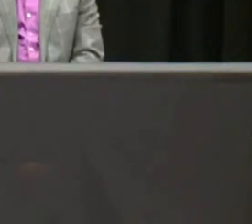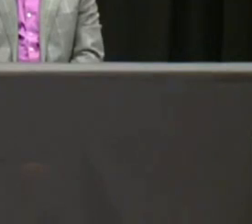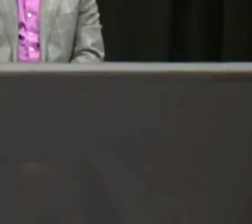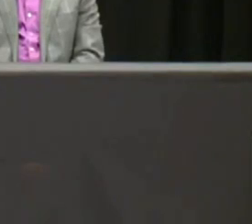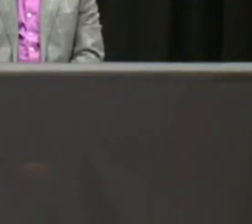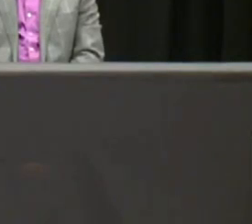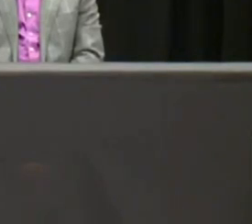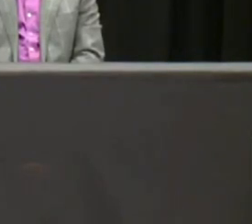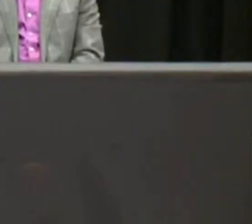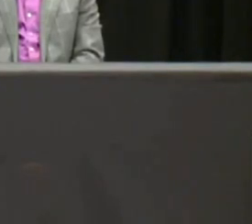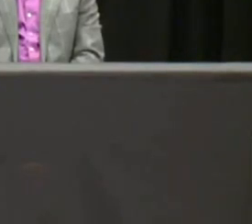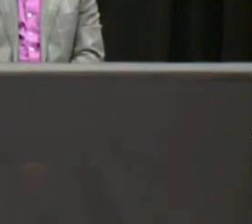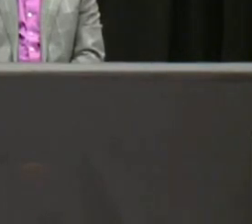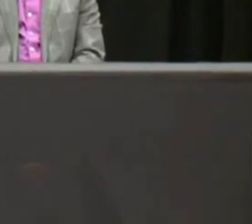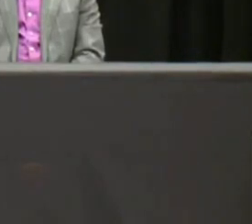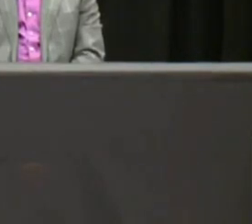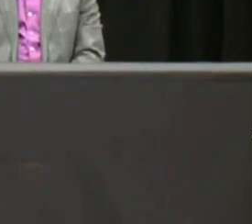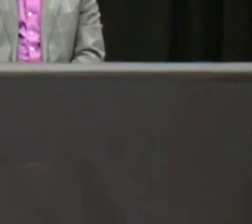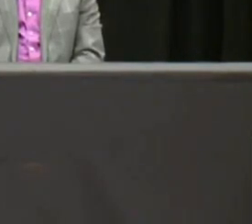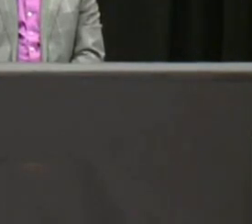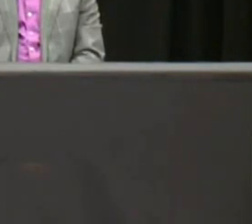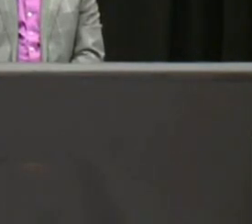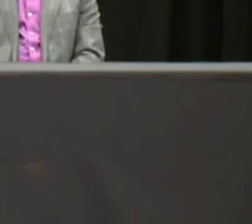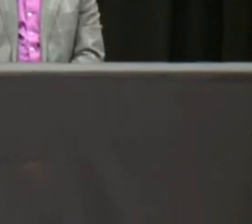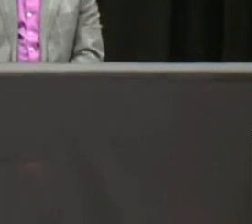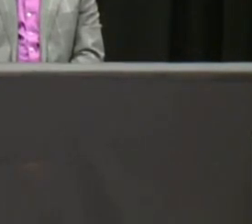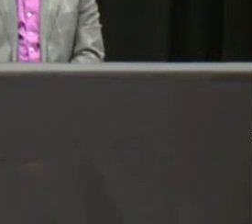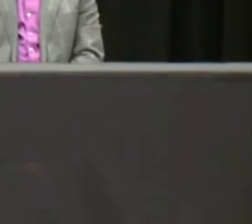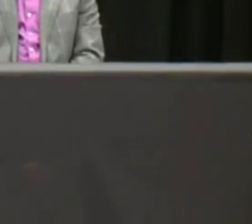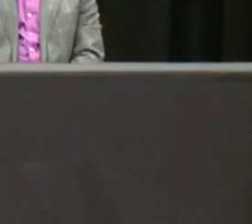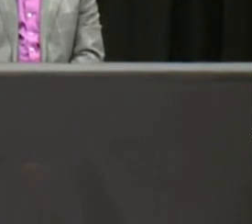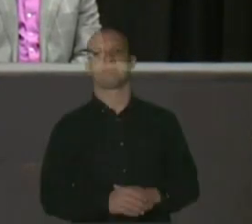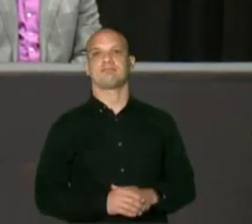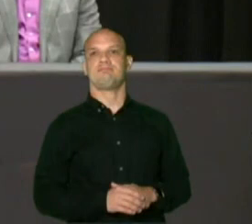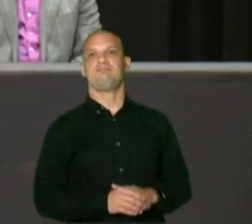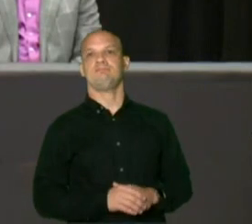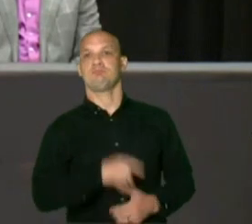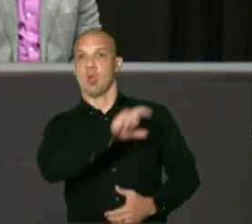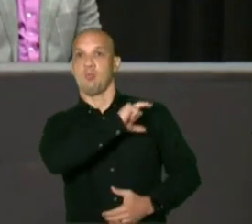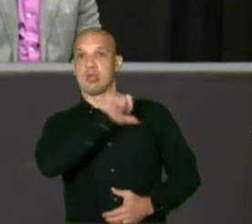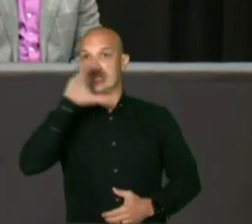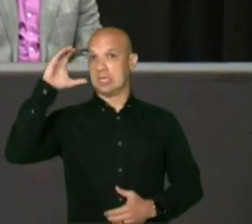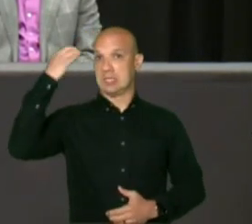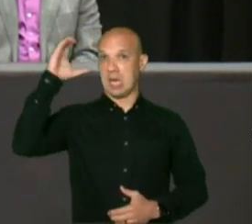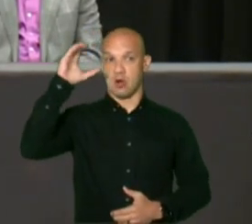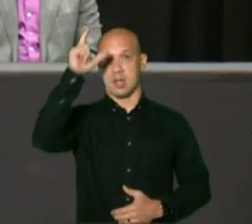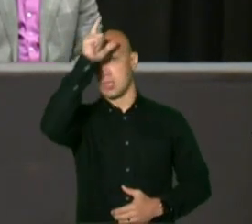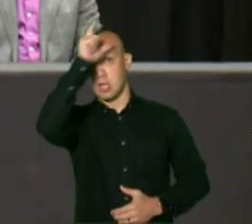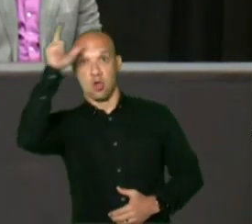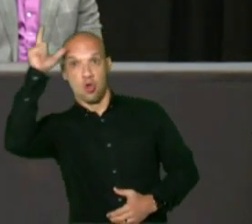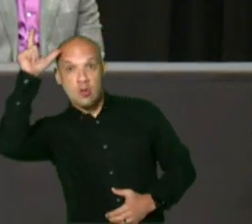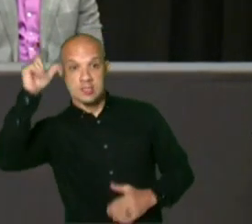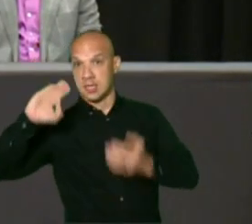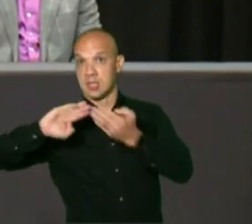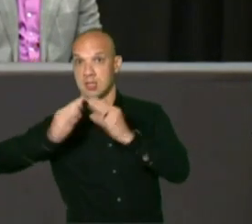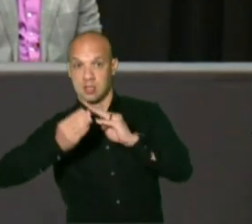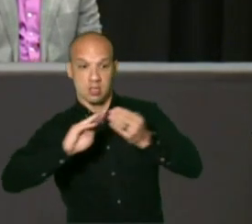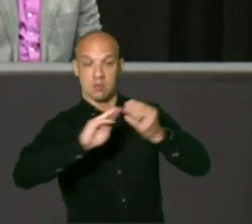Carolina trabajará en coordinación con las policías municipales de Carolina y de Loíza para llevar a